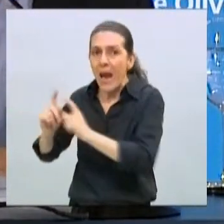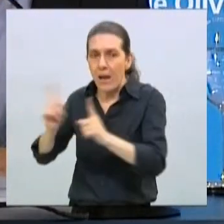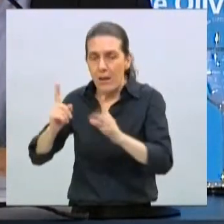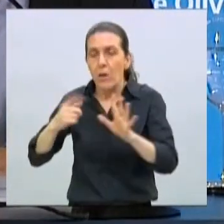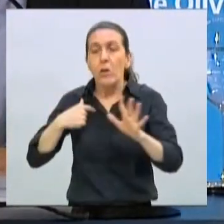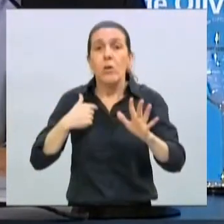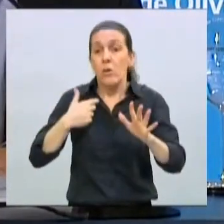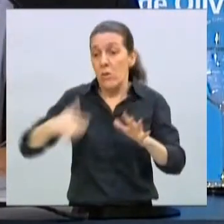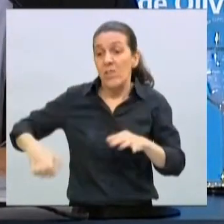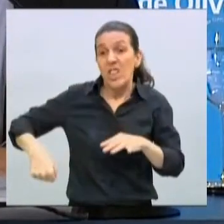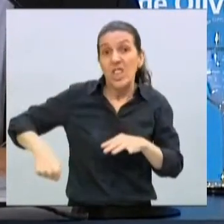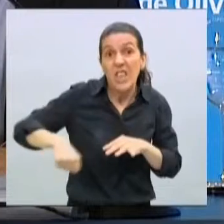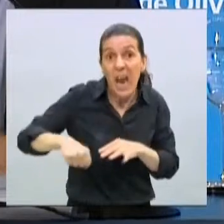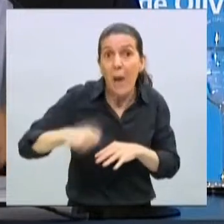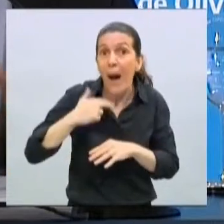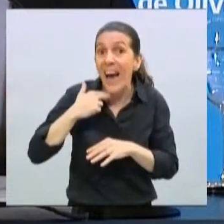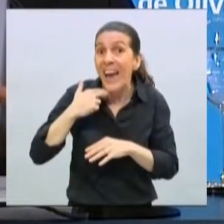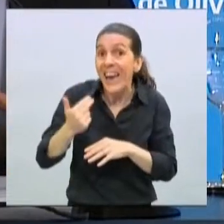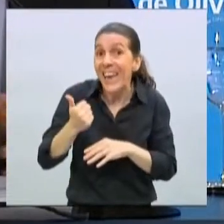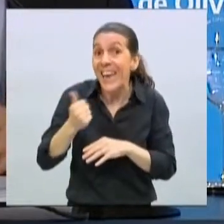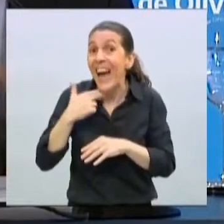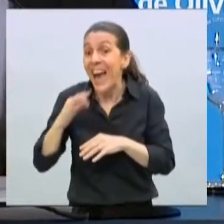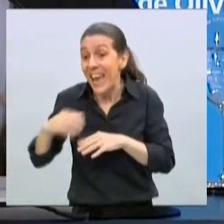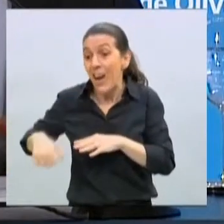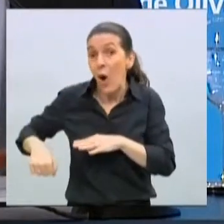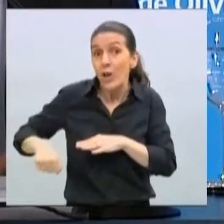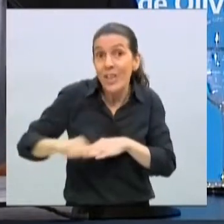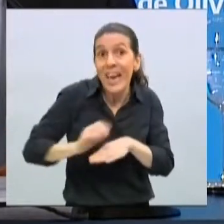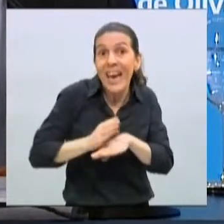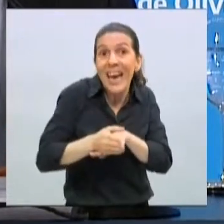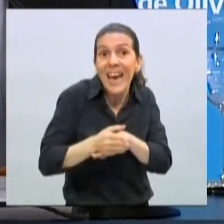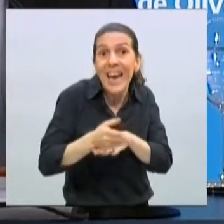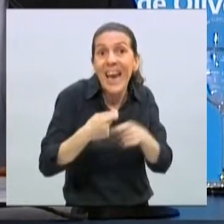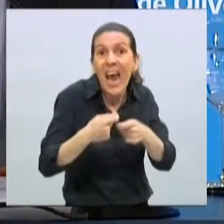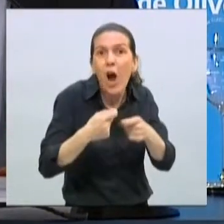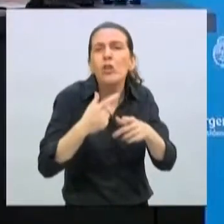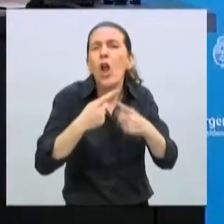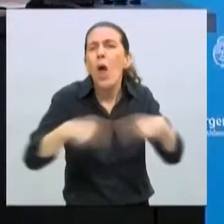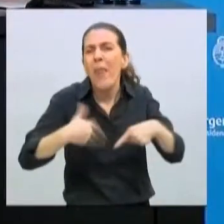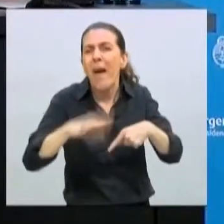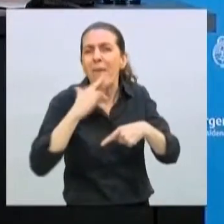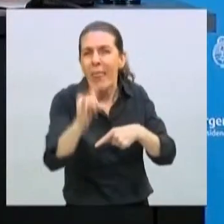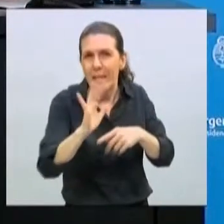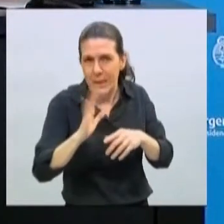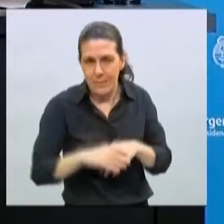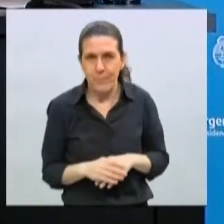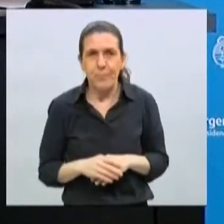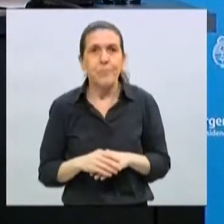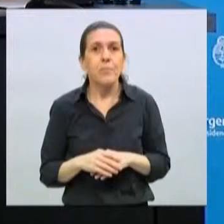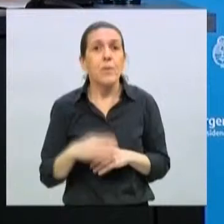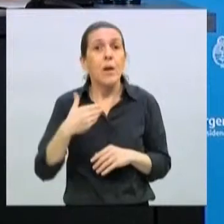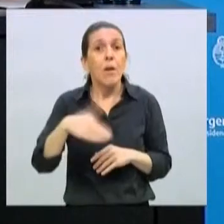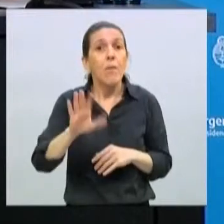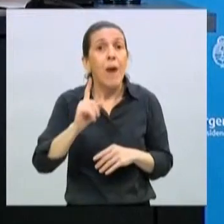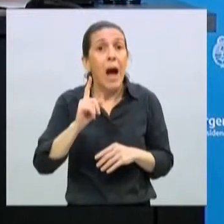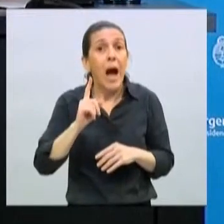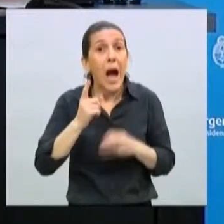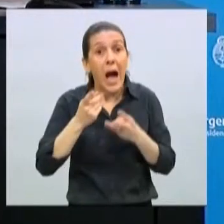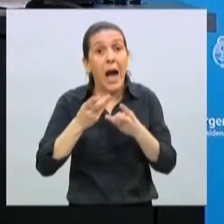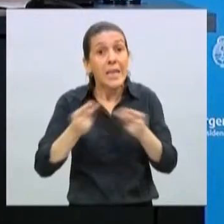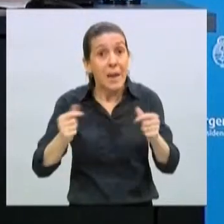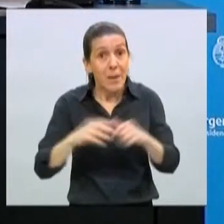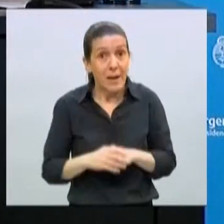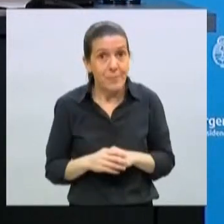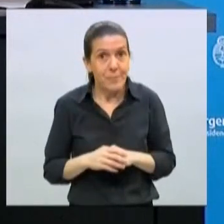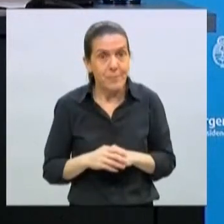implique entrar a un comercio, así que estaremos con novedades en los próximos días. Voy a terminar con